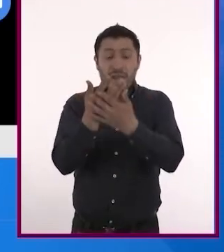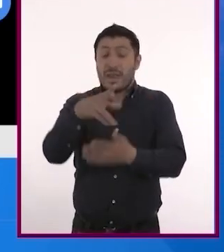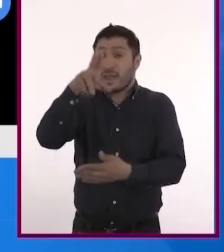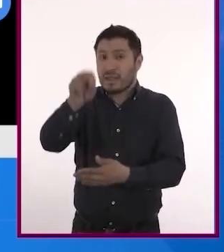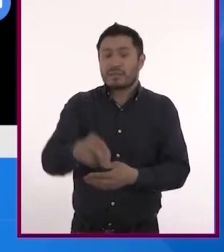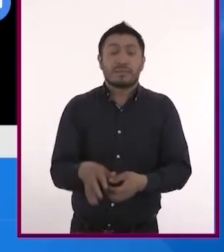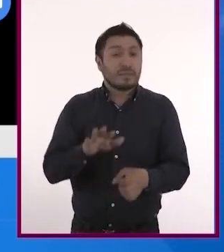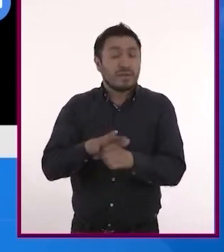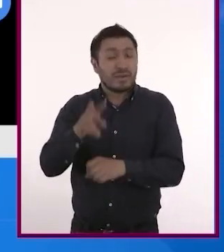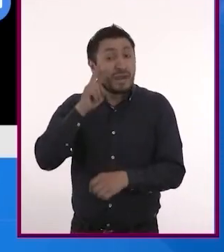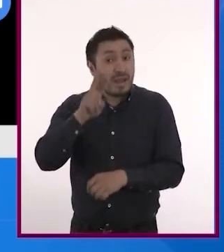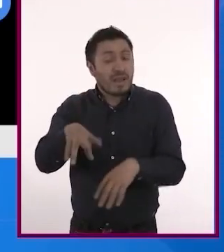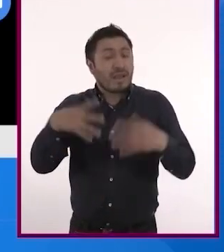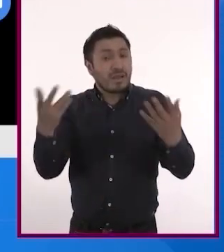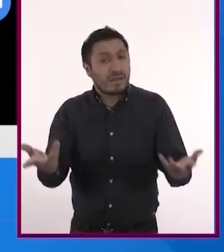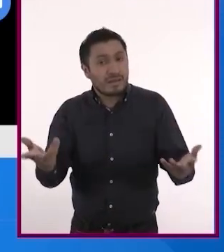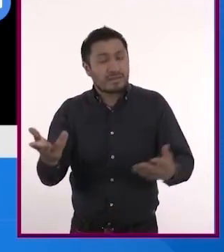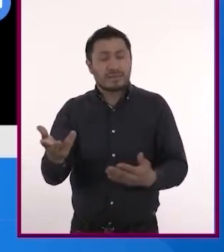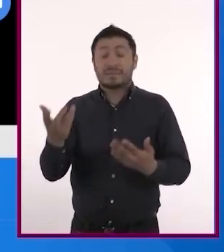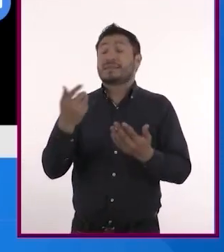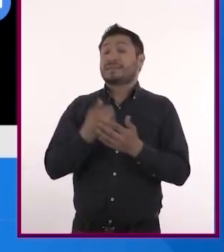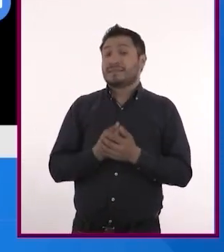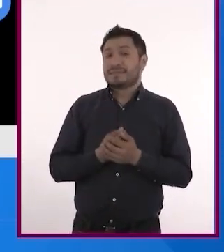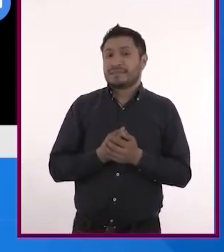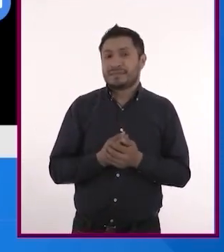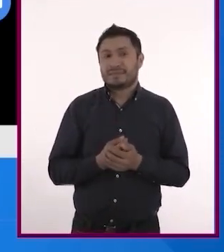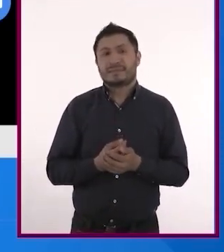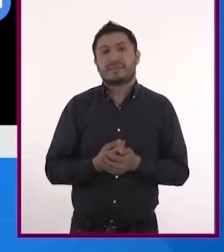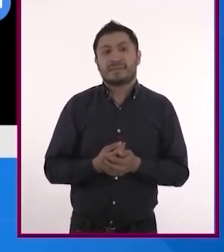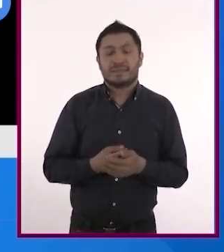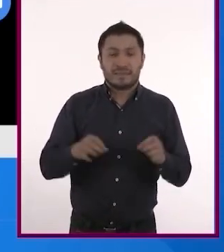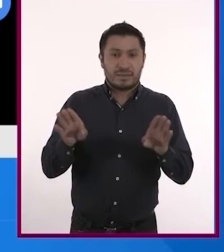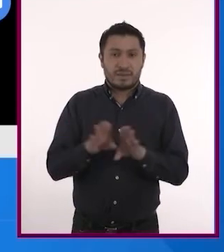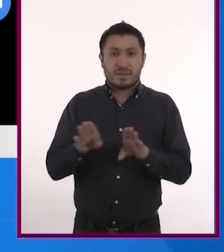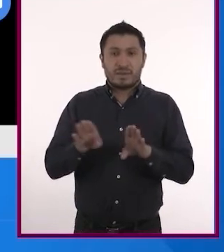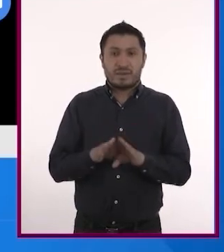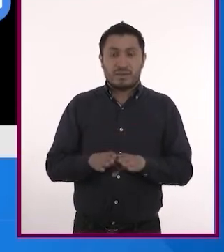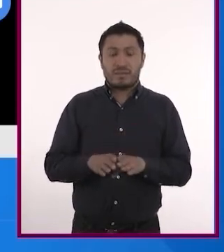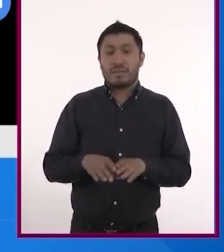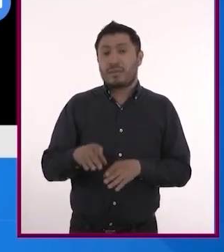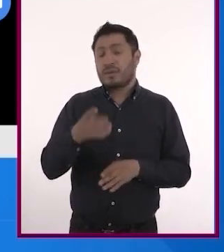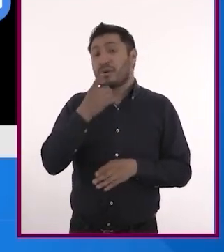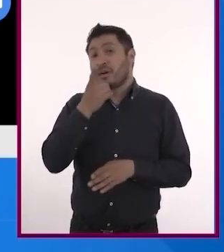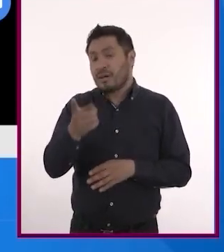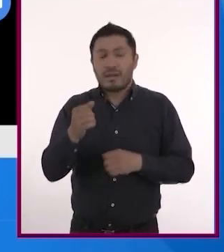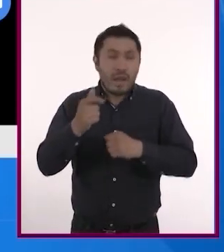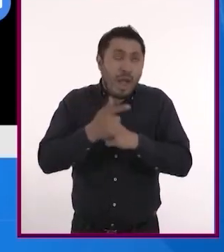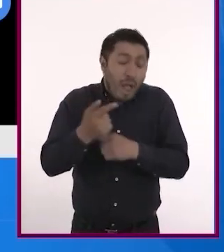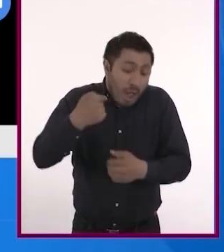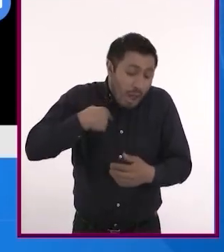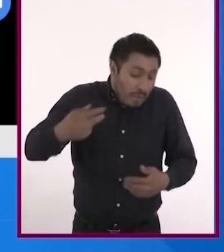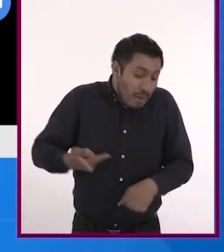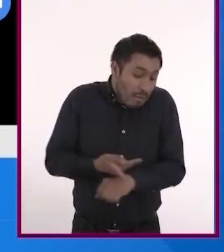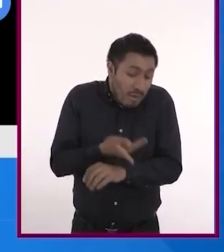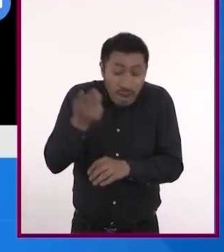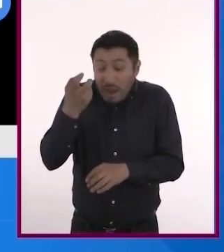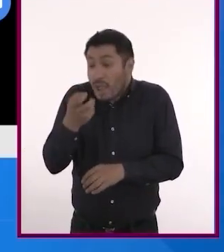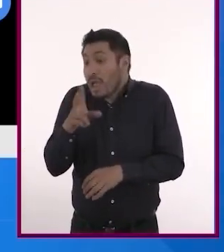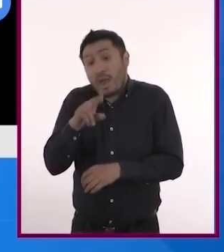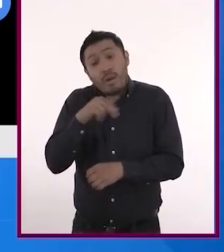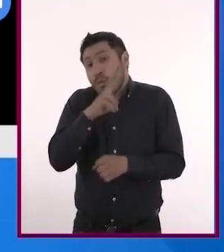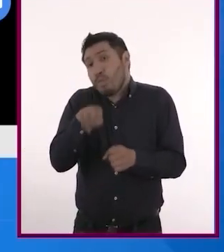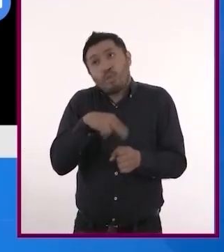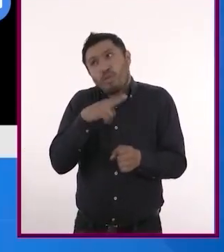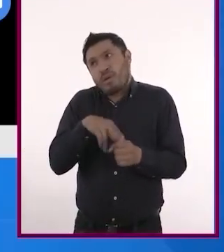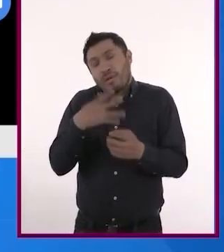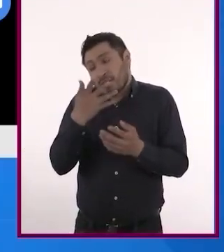es que si bien hay como momentos en los que decimos, pues algo me está pasando, esto no es normal